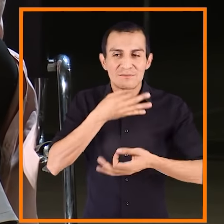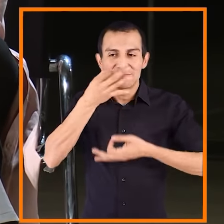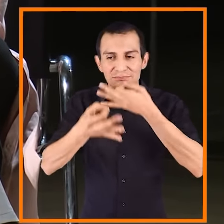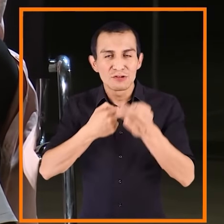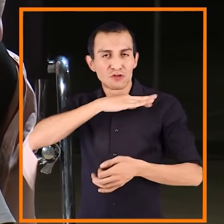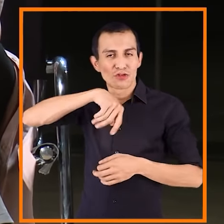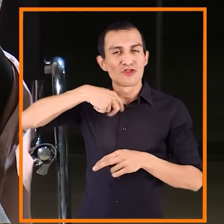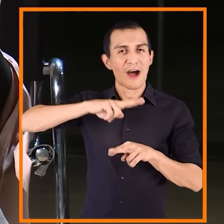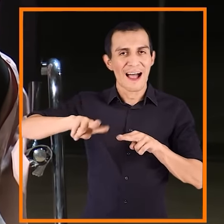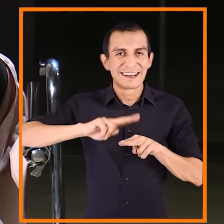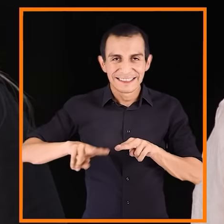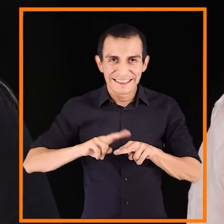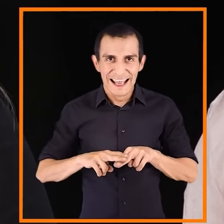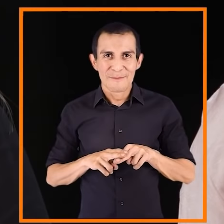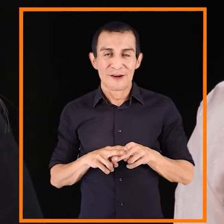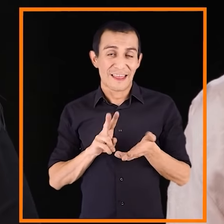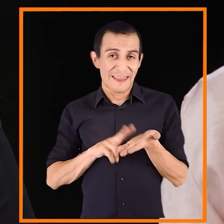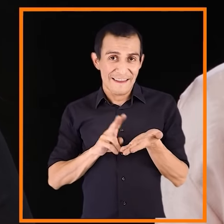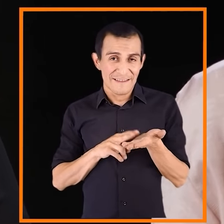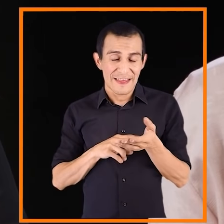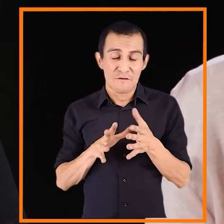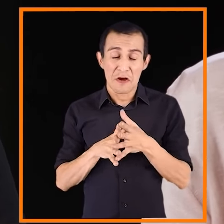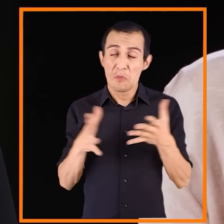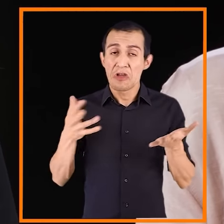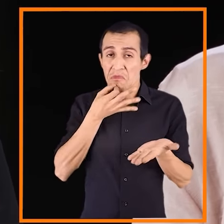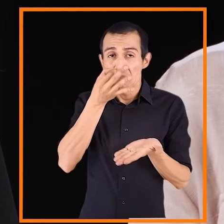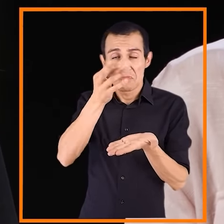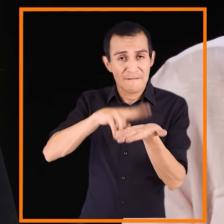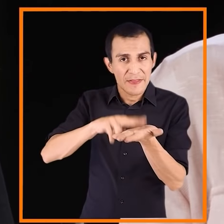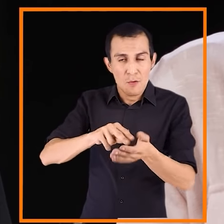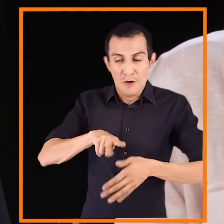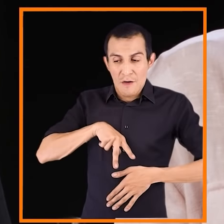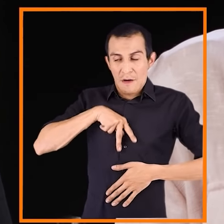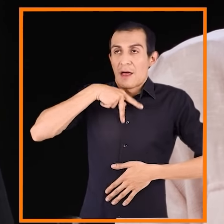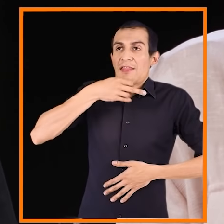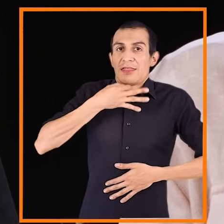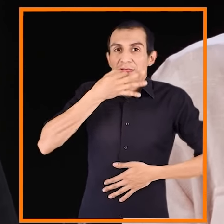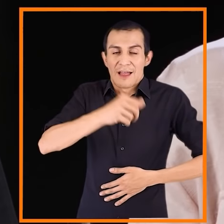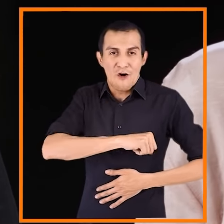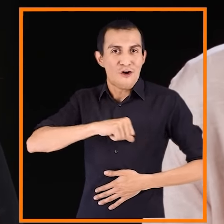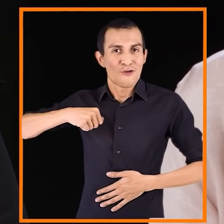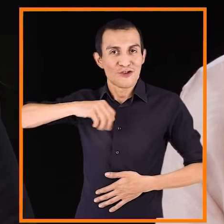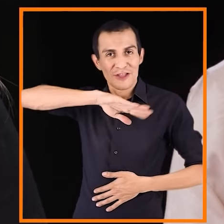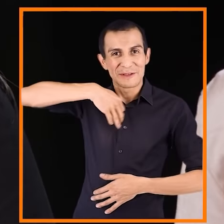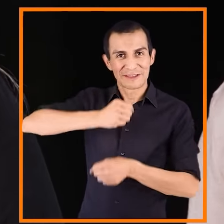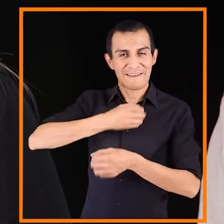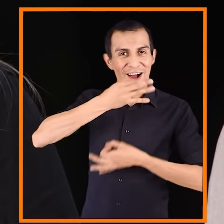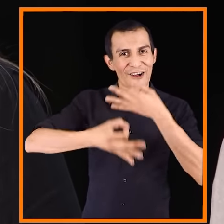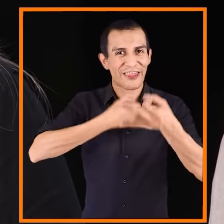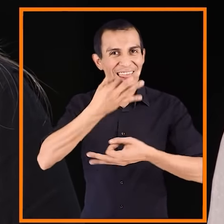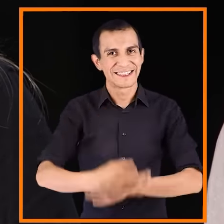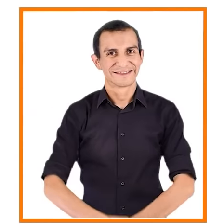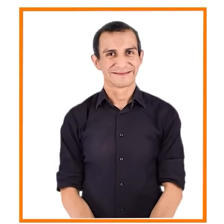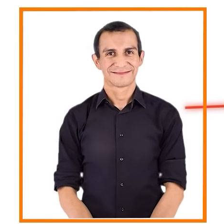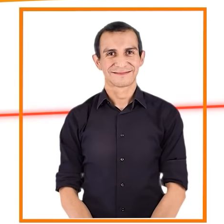bien contándoles lo que hacemos, que en verdad fue súper genuino, nos nace del alma hablar con mucho orgullo de nuestro